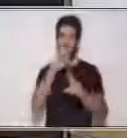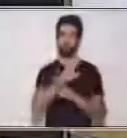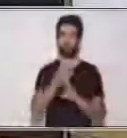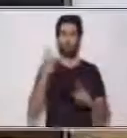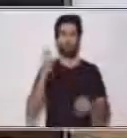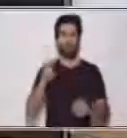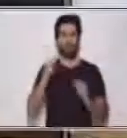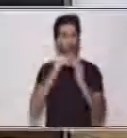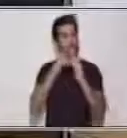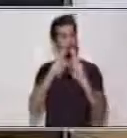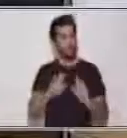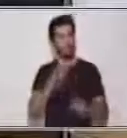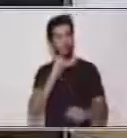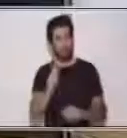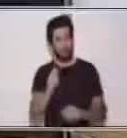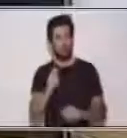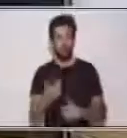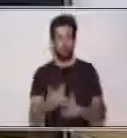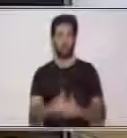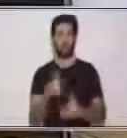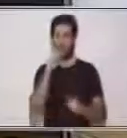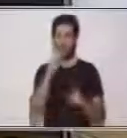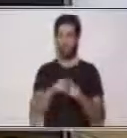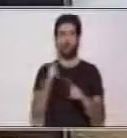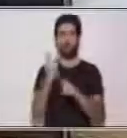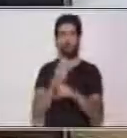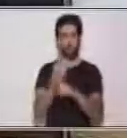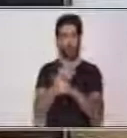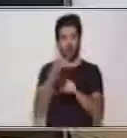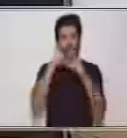necesario y utiliza tu mascarilla. También te